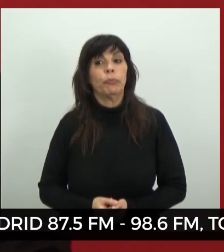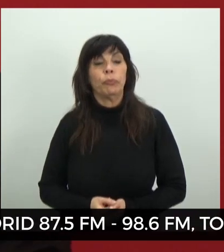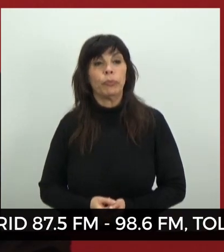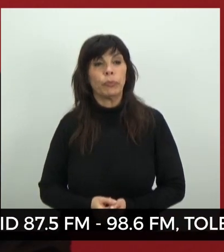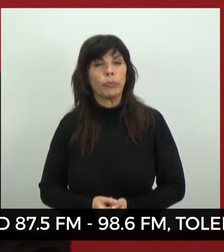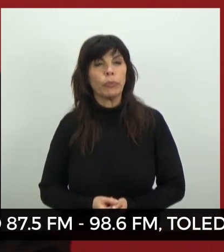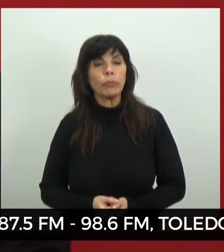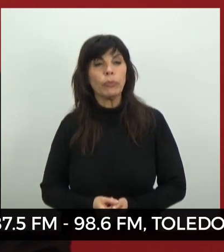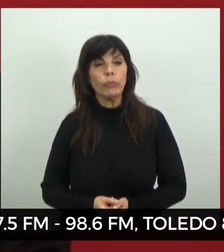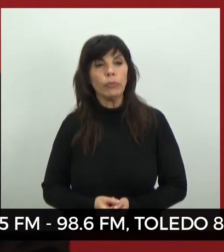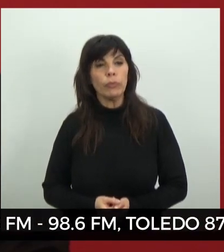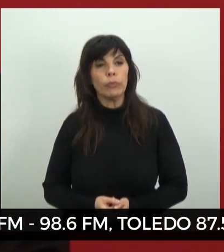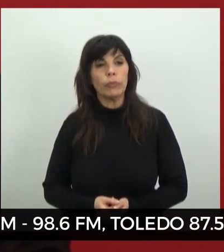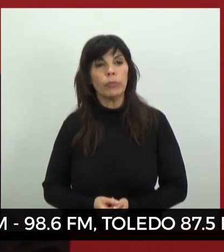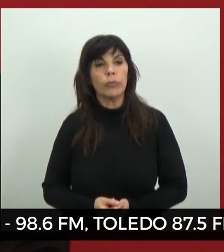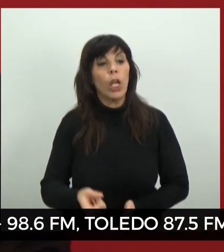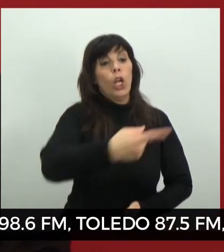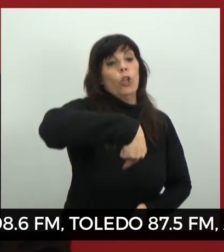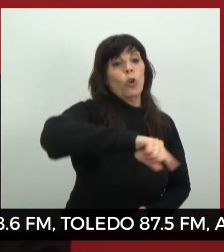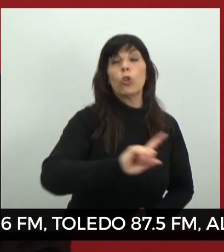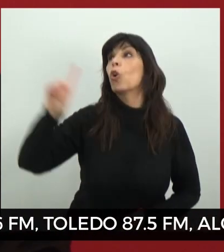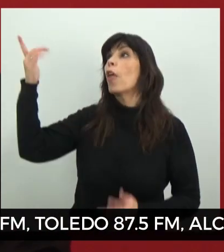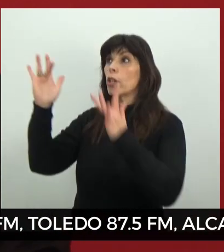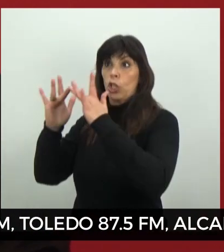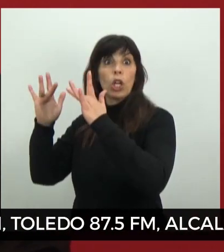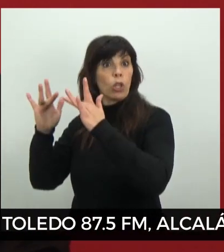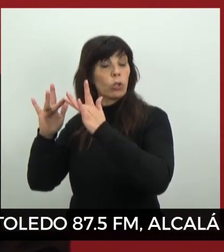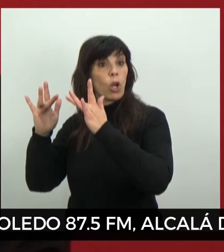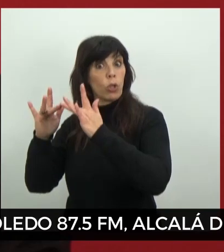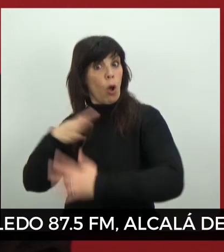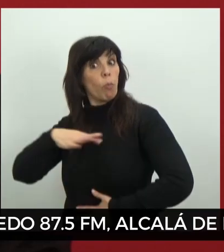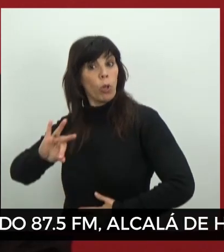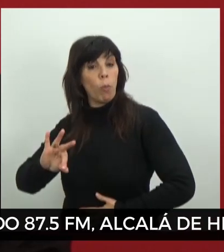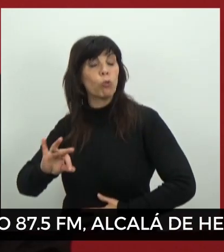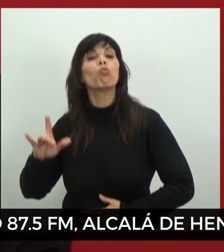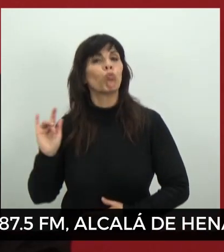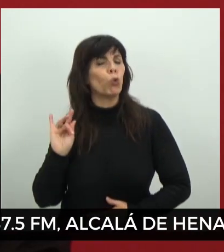acceso a hablar, tratar con Dios el Padre instantáneamente? Sí.